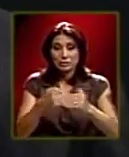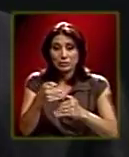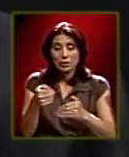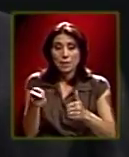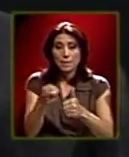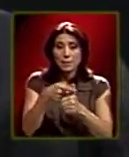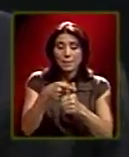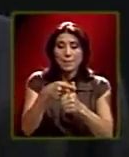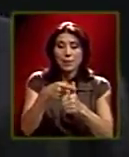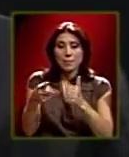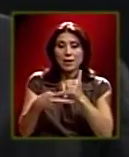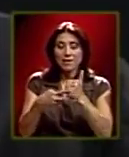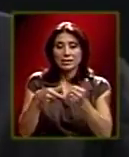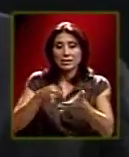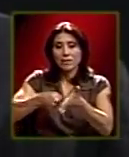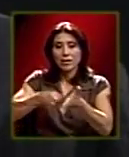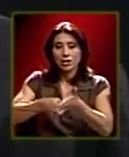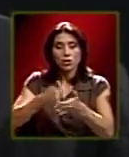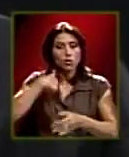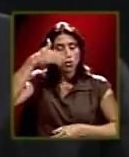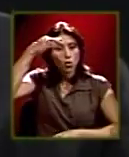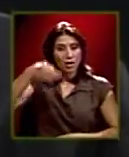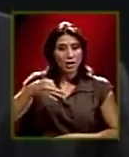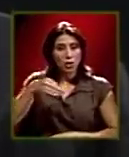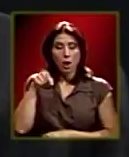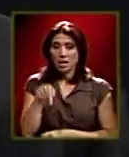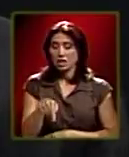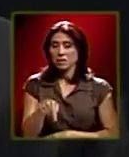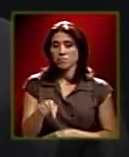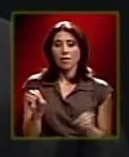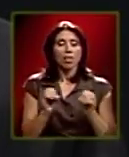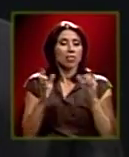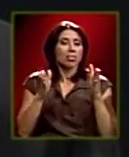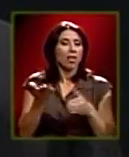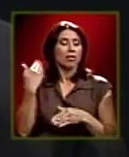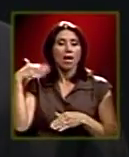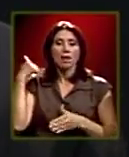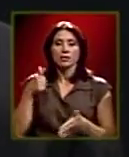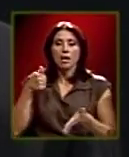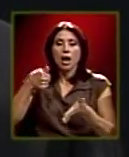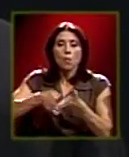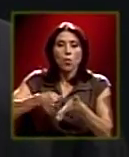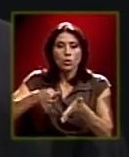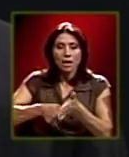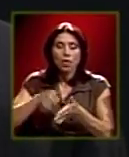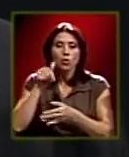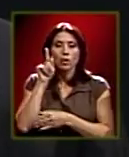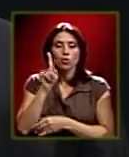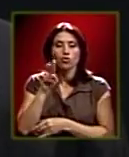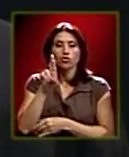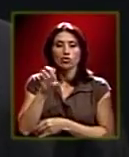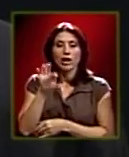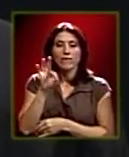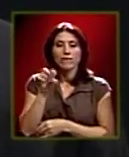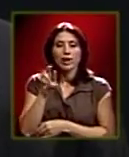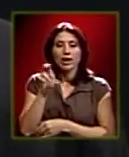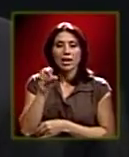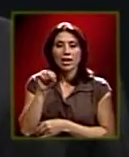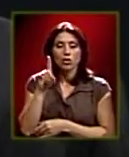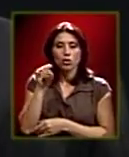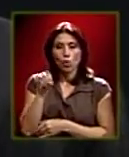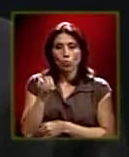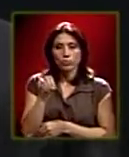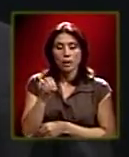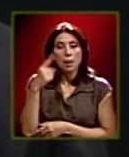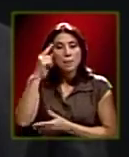hoy en Costa Rica, nunca antes habíamos votado en un referéndum, todos estamos empezando. Para algunos es como un proceso